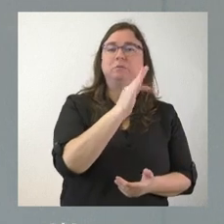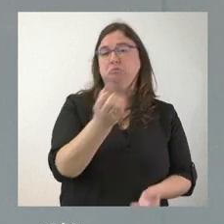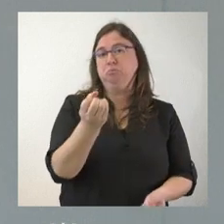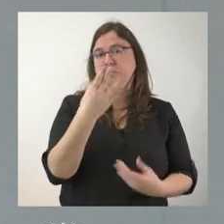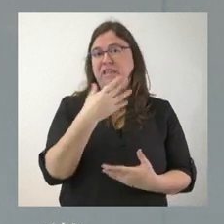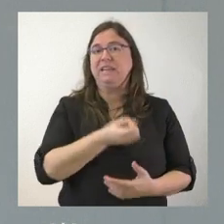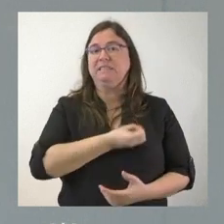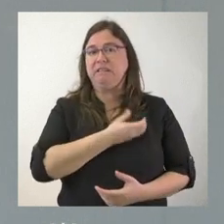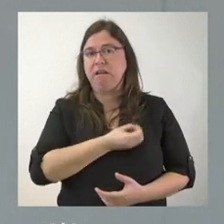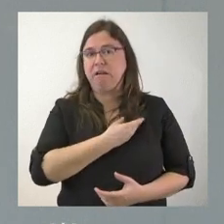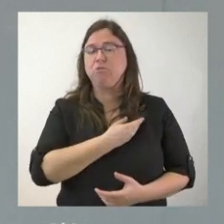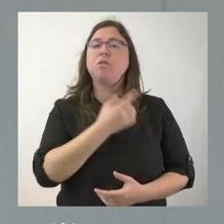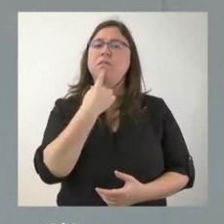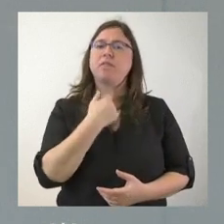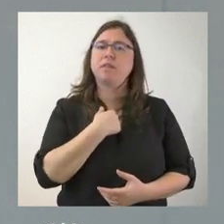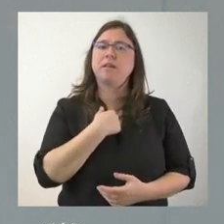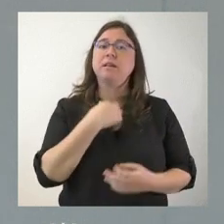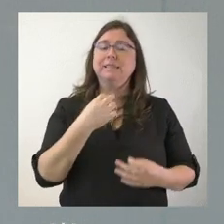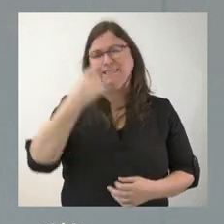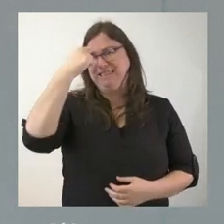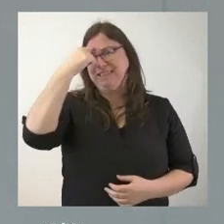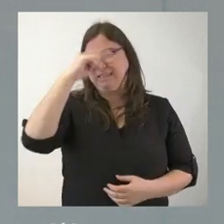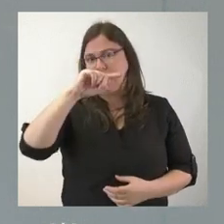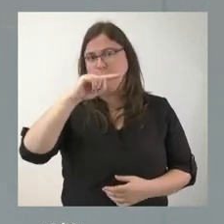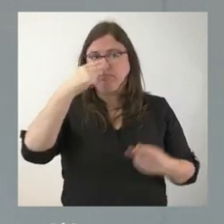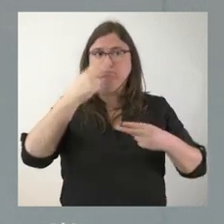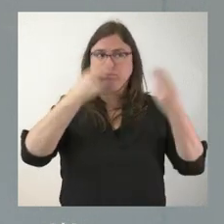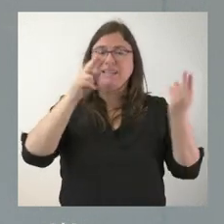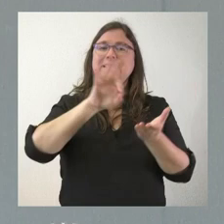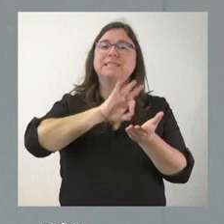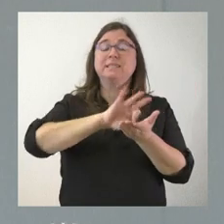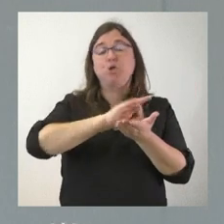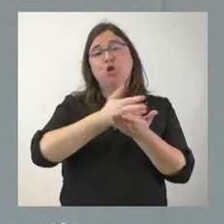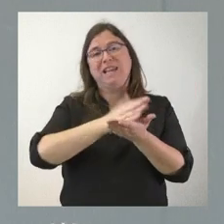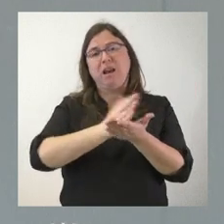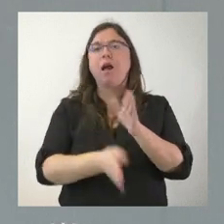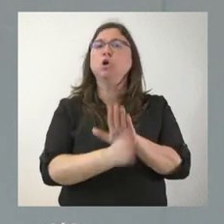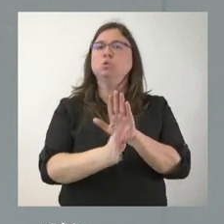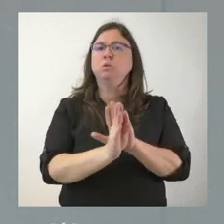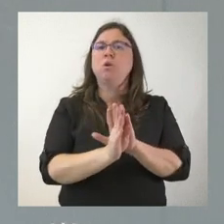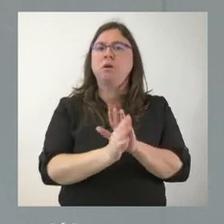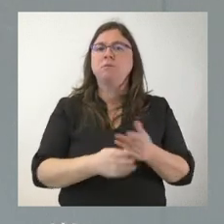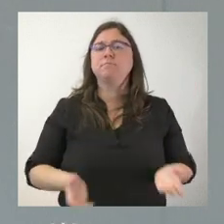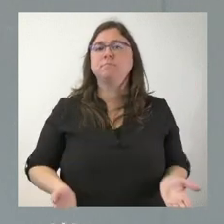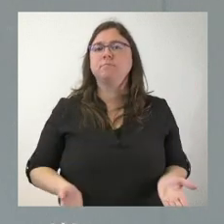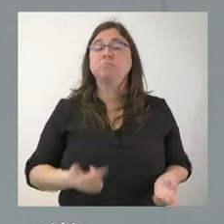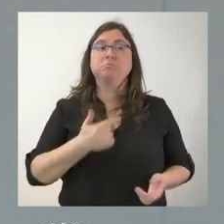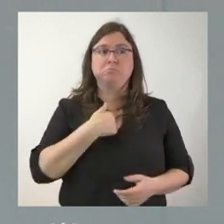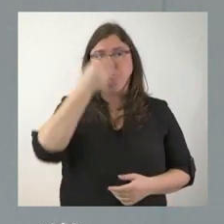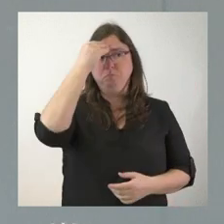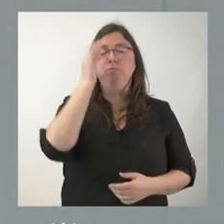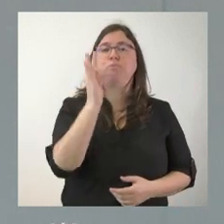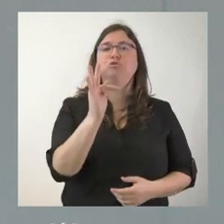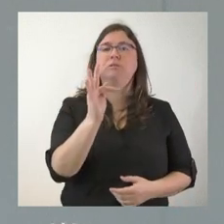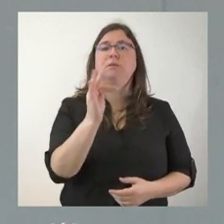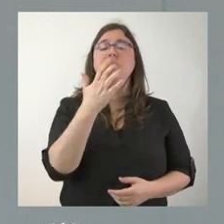aquí los sindicatos que es que saben y lo hacen público que el ser la sigue funcionando y encuentran positivo que